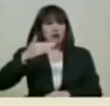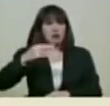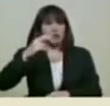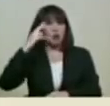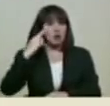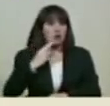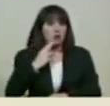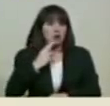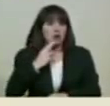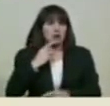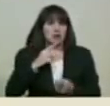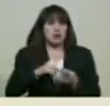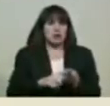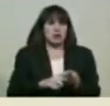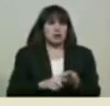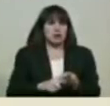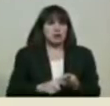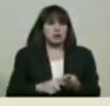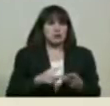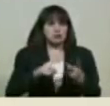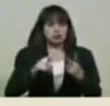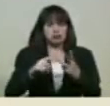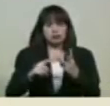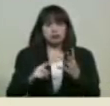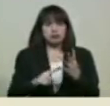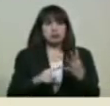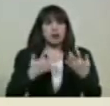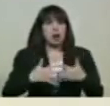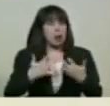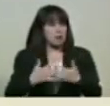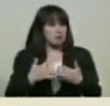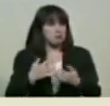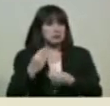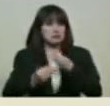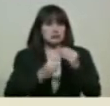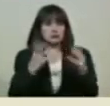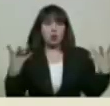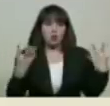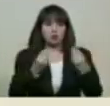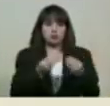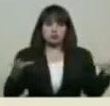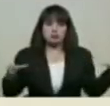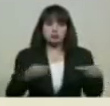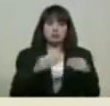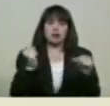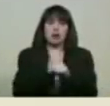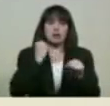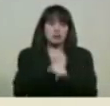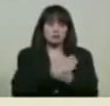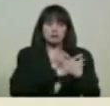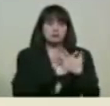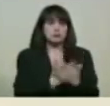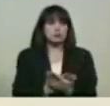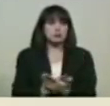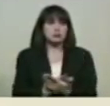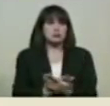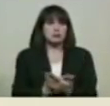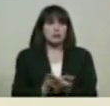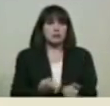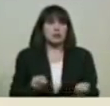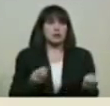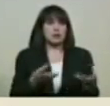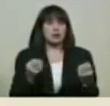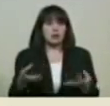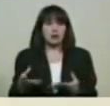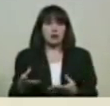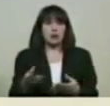de Logicasa, de Corpo Logística, que todos se juntaron ¿para qué? Para garantizar la distribución